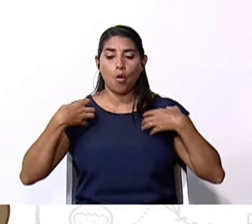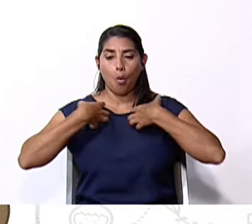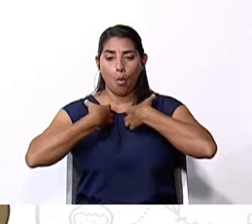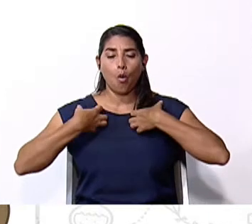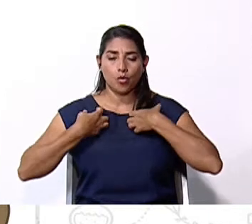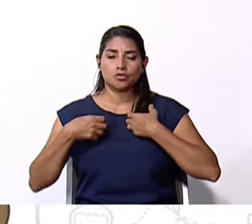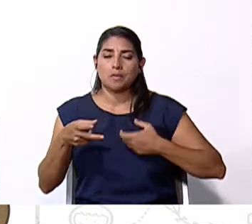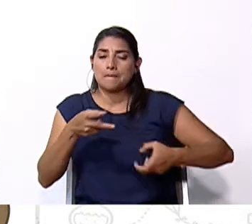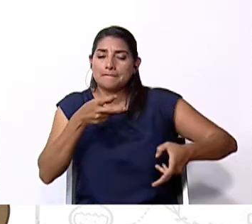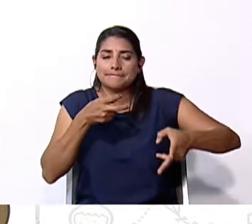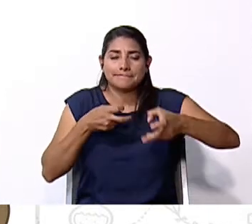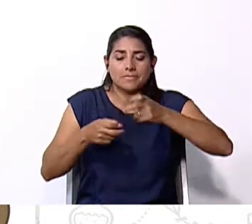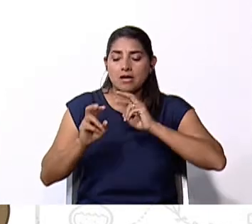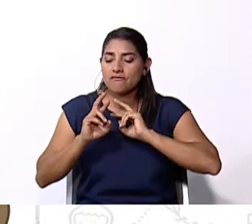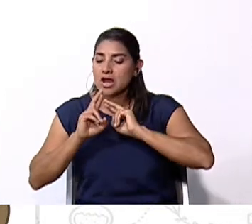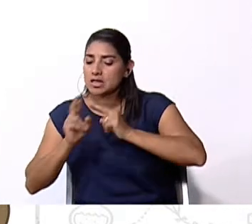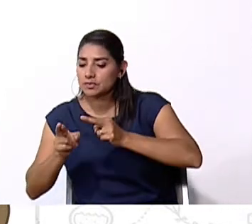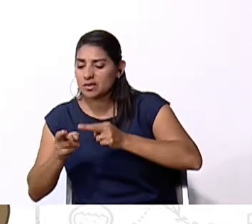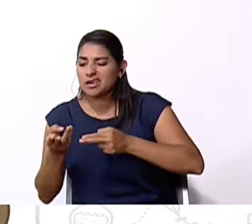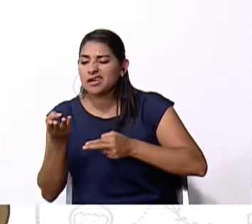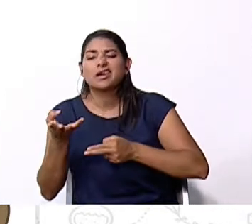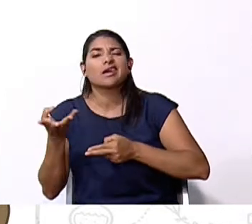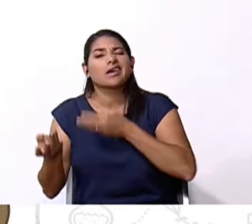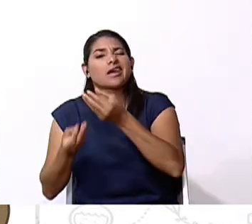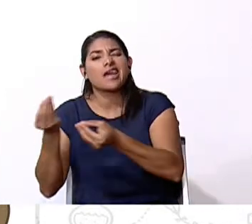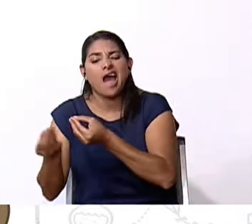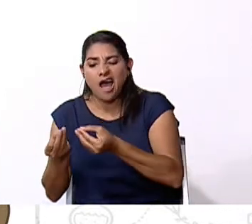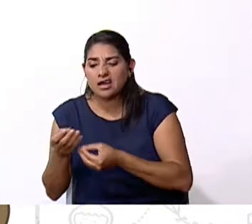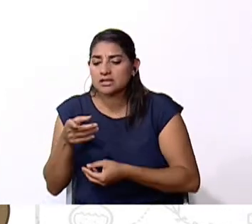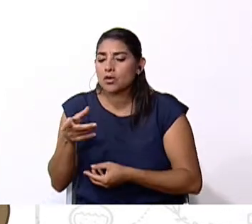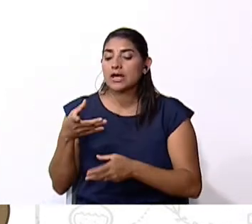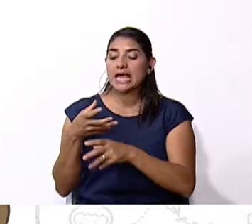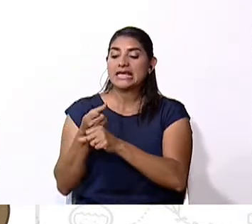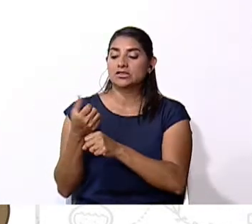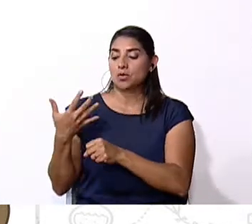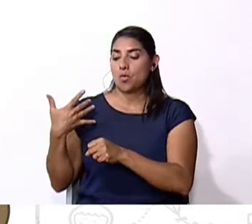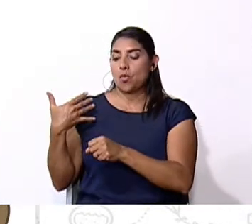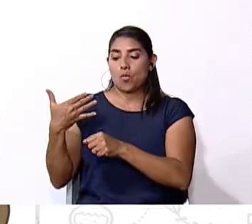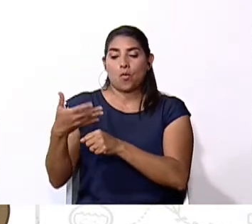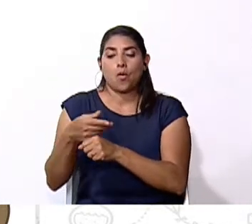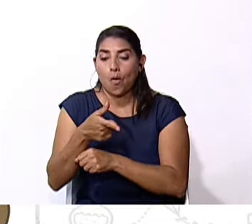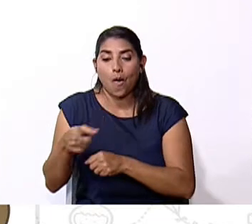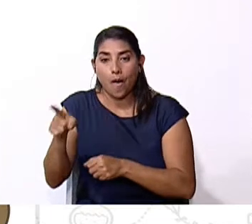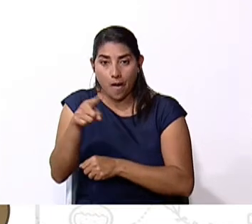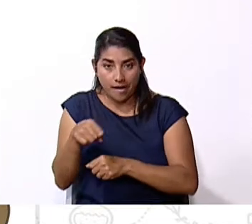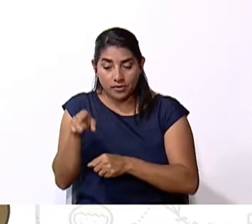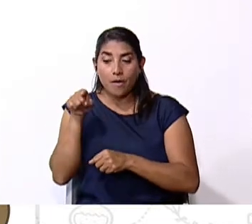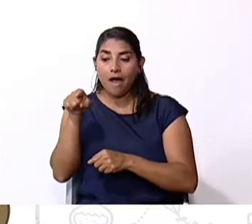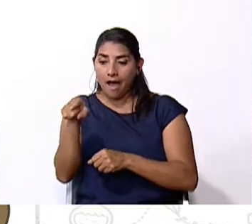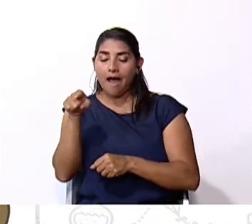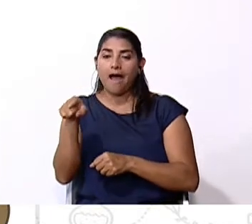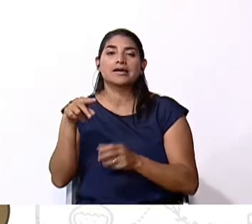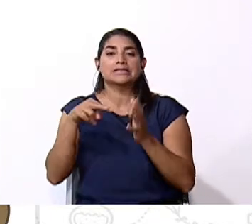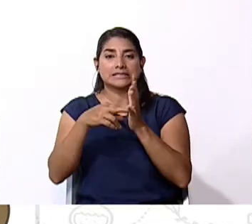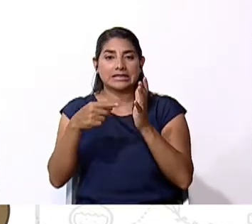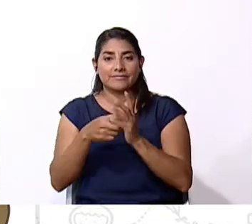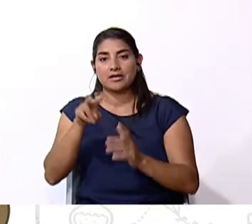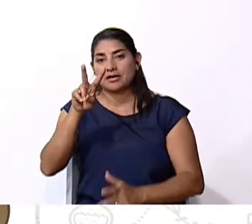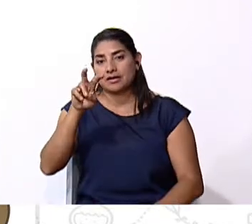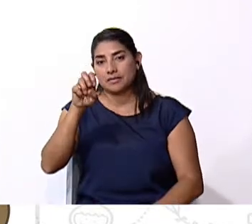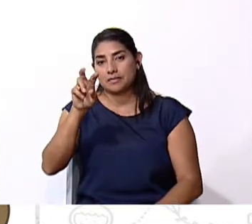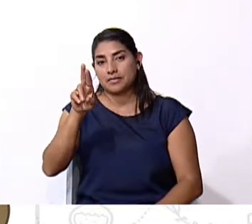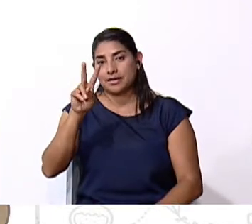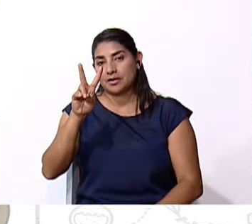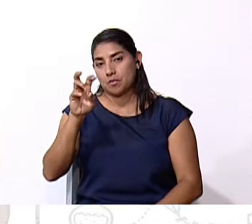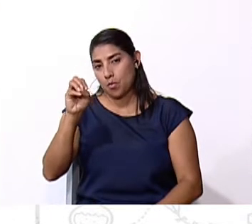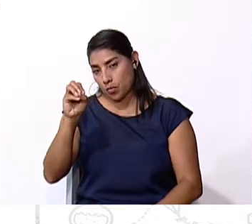y va a responder a la pregunta, ¿qué hace o qué hicieron? Eso es un verbo. Muy bien.